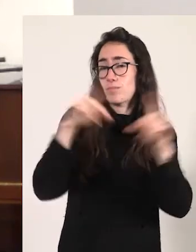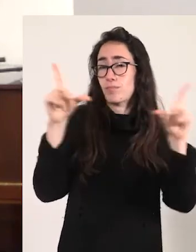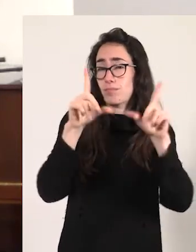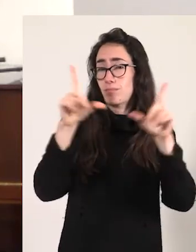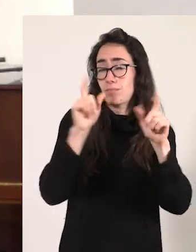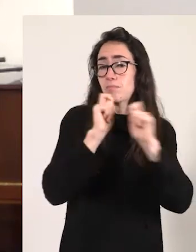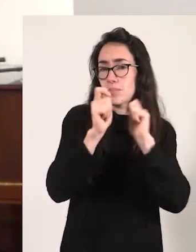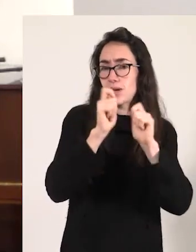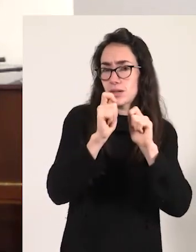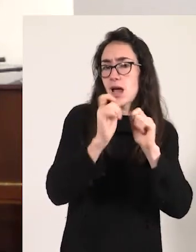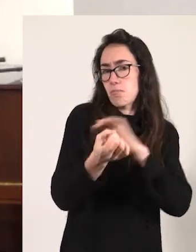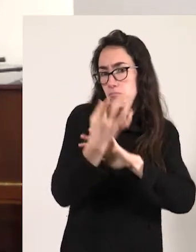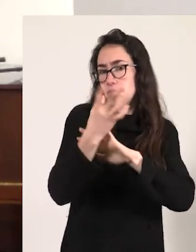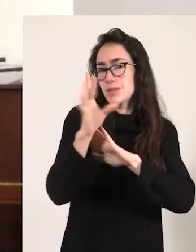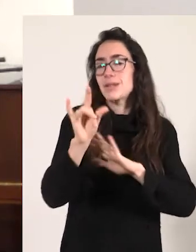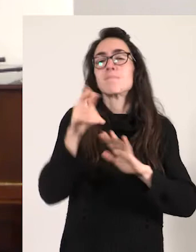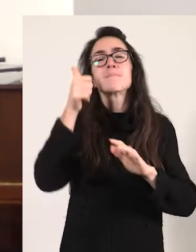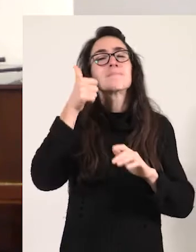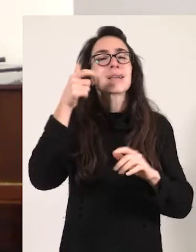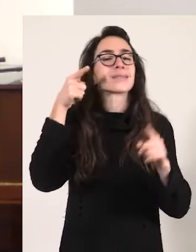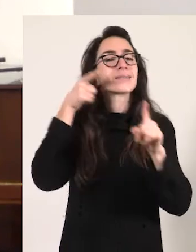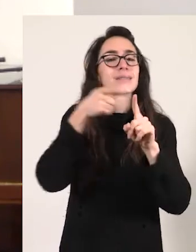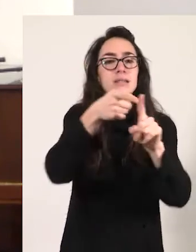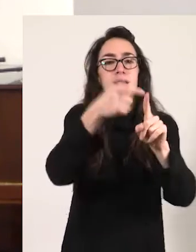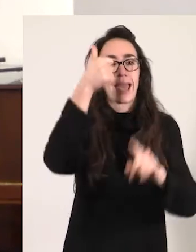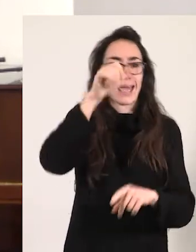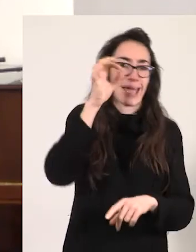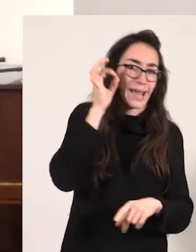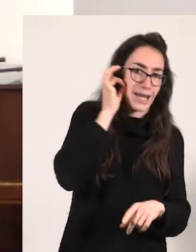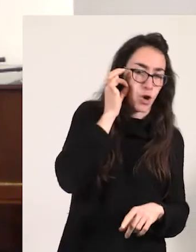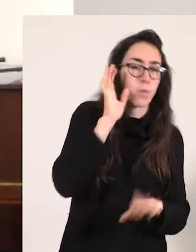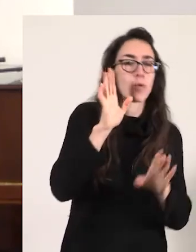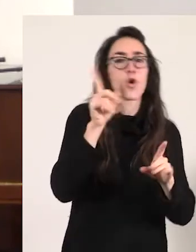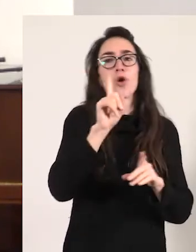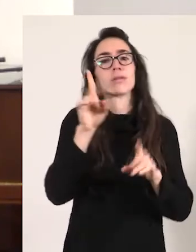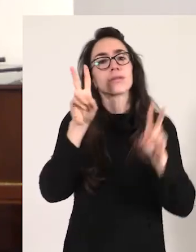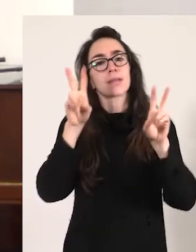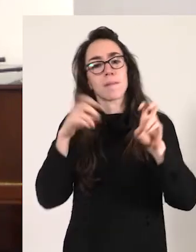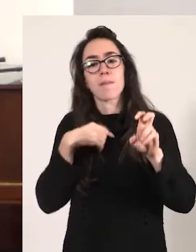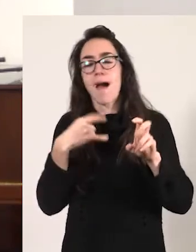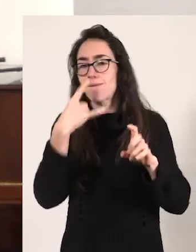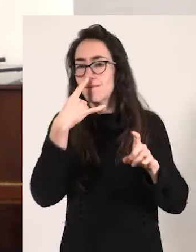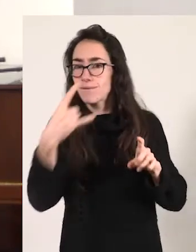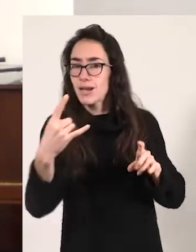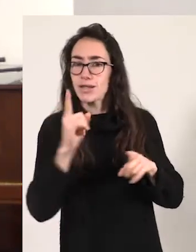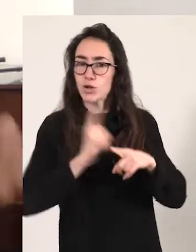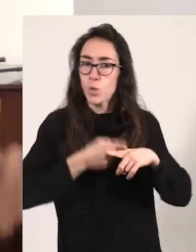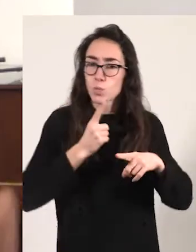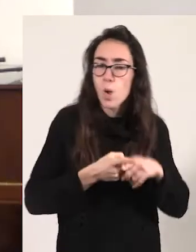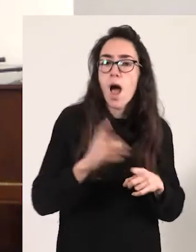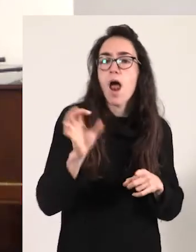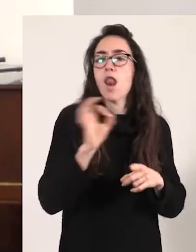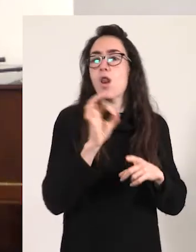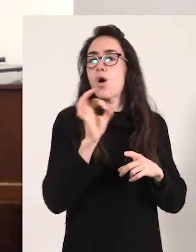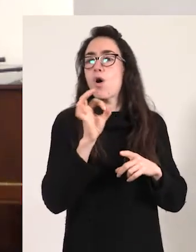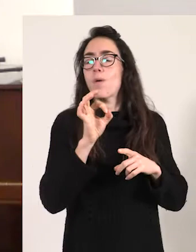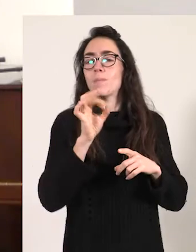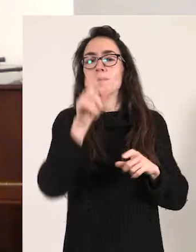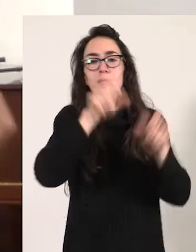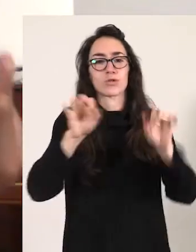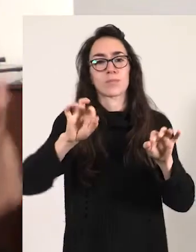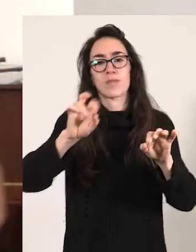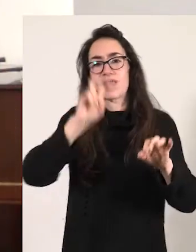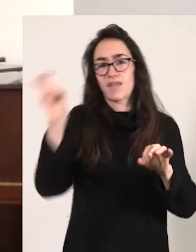algunos medios y normalmente están ligados al género, no así a la orientación sexual, a la identidad